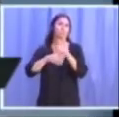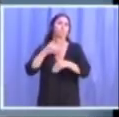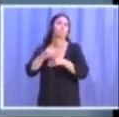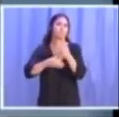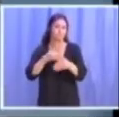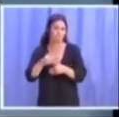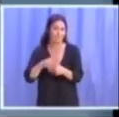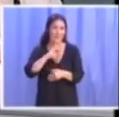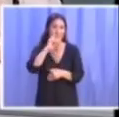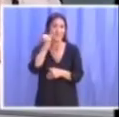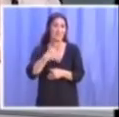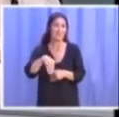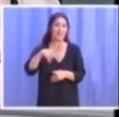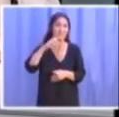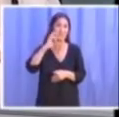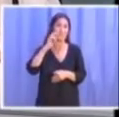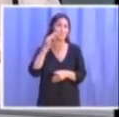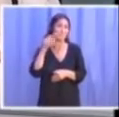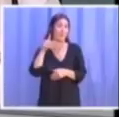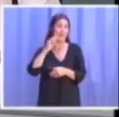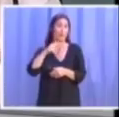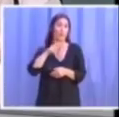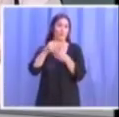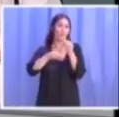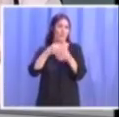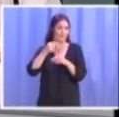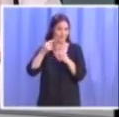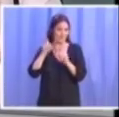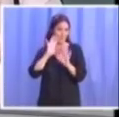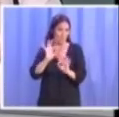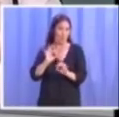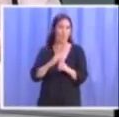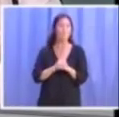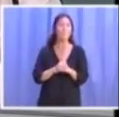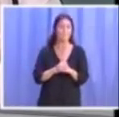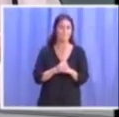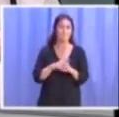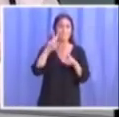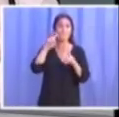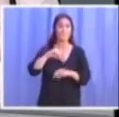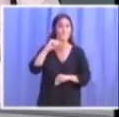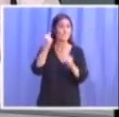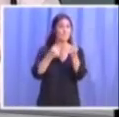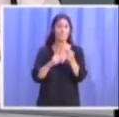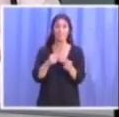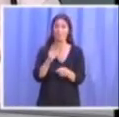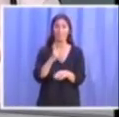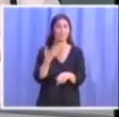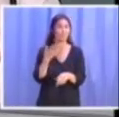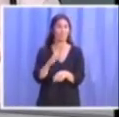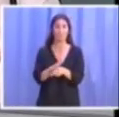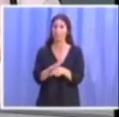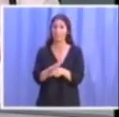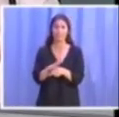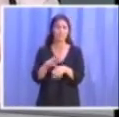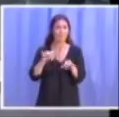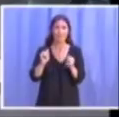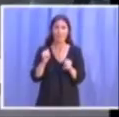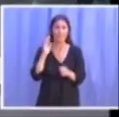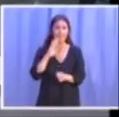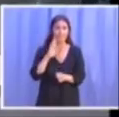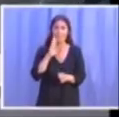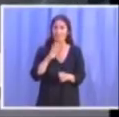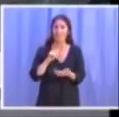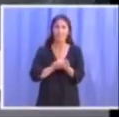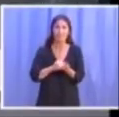Mato se presenta contra Carmena precisamente. En cuanto al presupuesto, no presentaron, por supuesto que no, ningún borrador, ningún